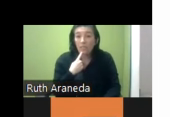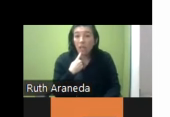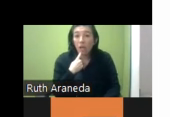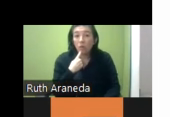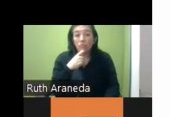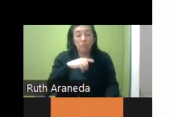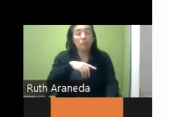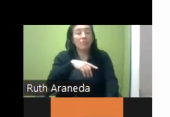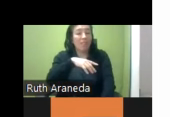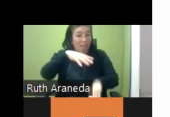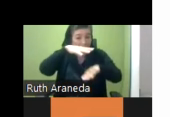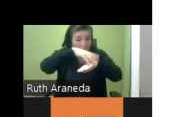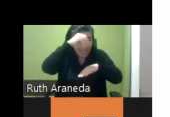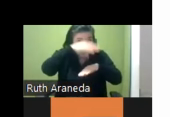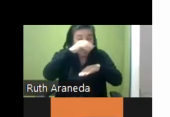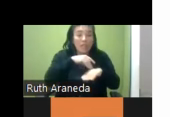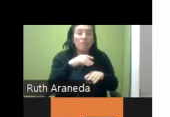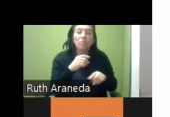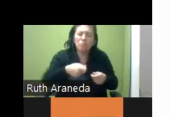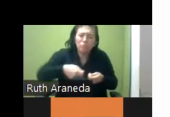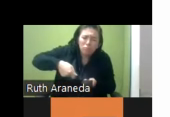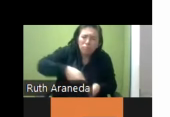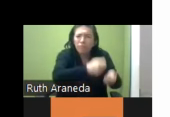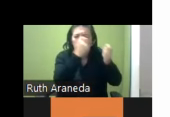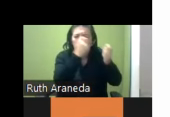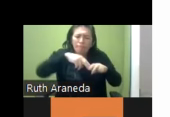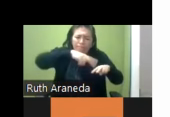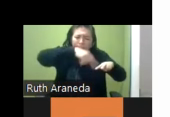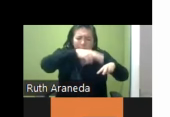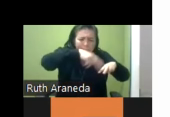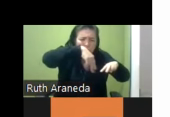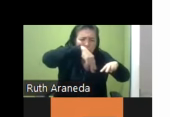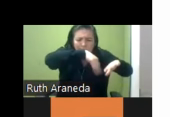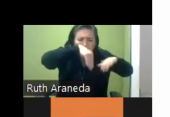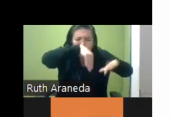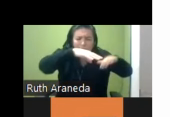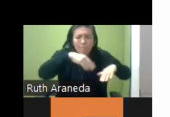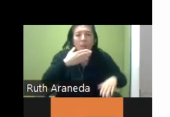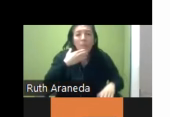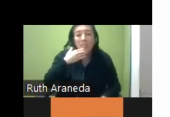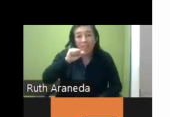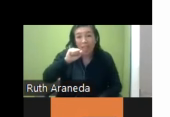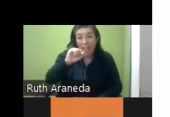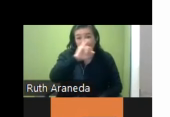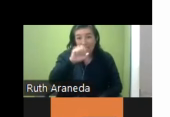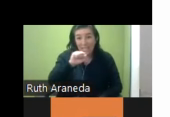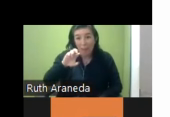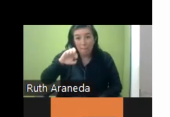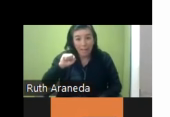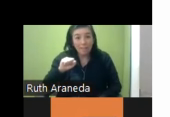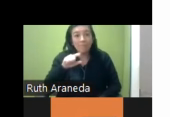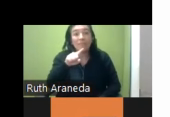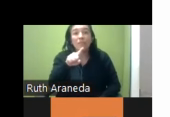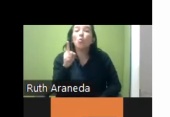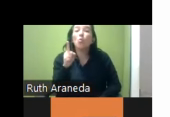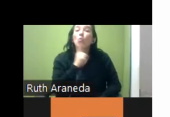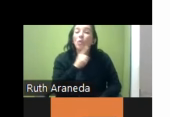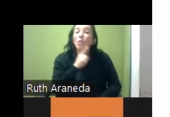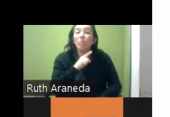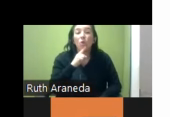de Arica y luego por el Museo Arqueológico San Miguel de Azapa, y este es el último que se realizó el